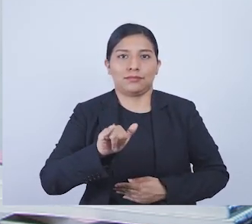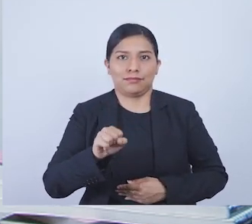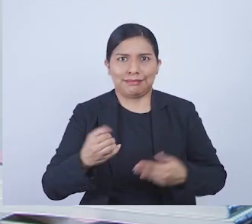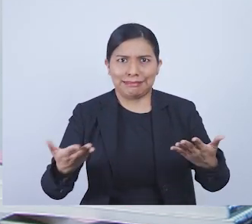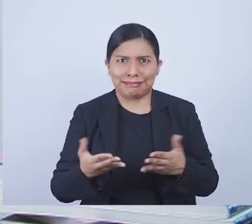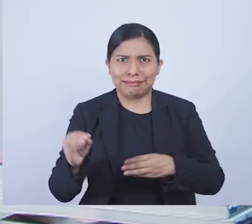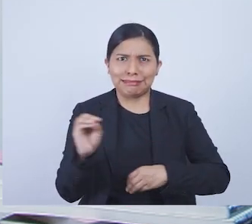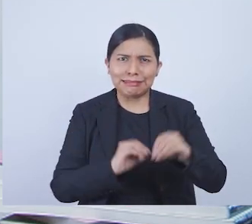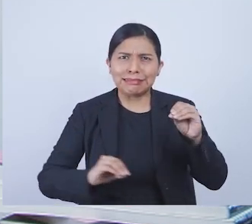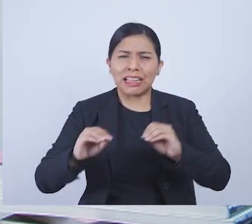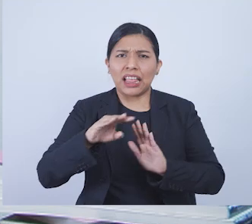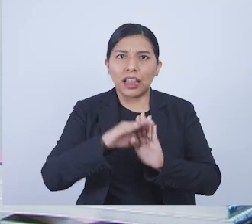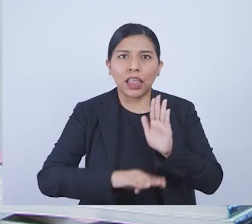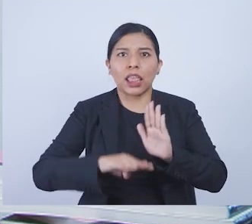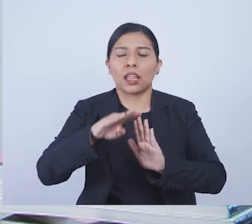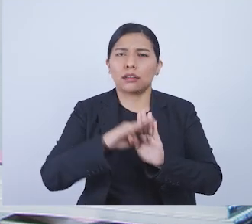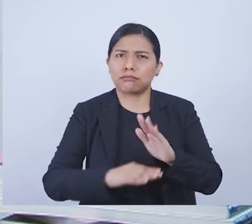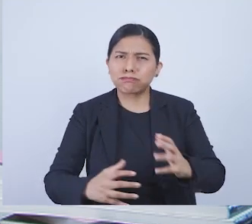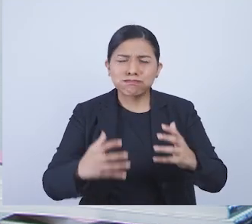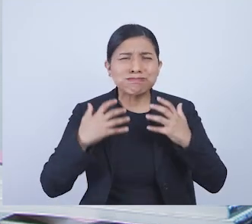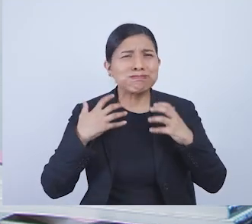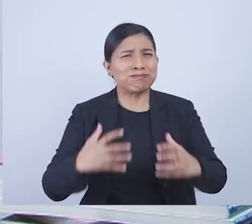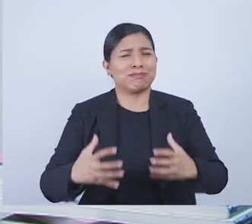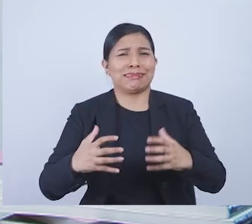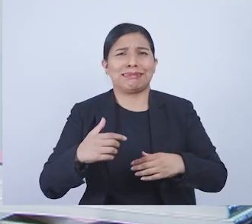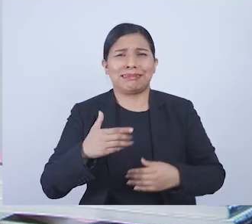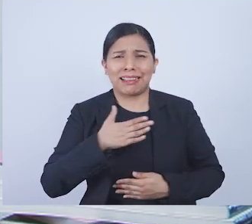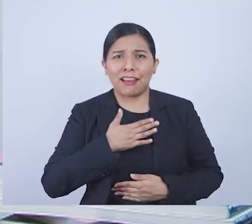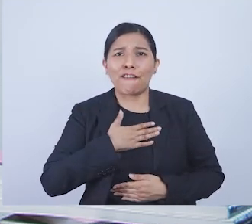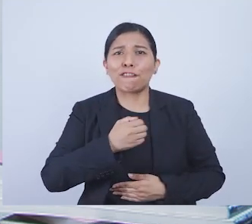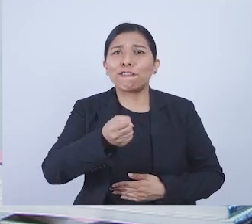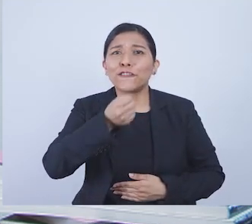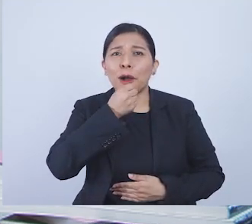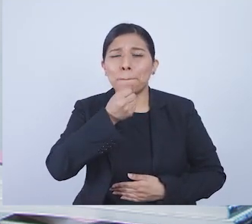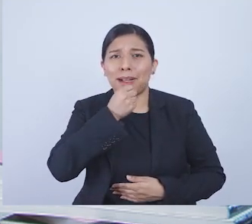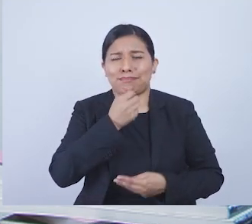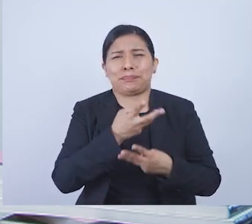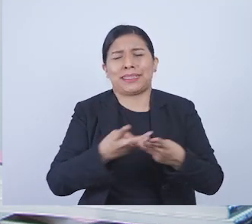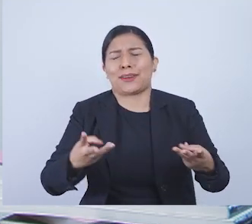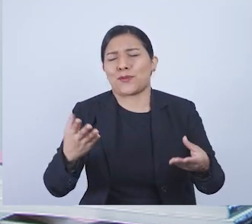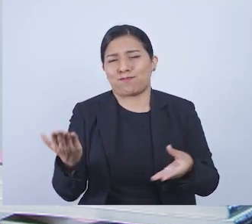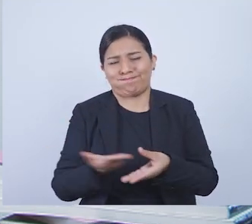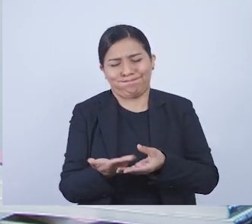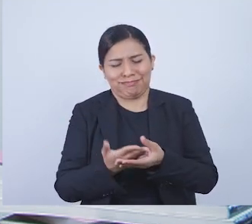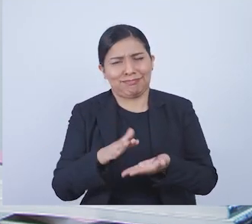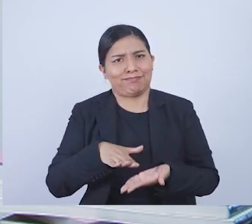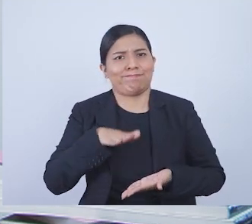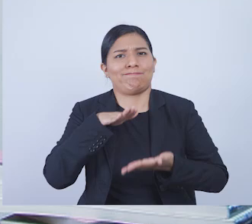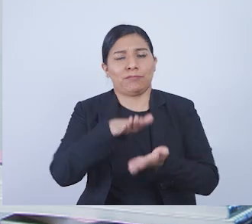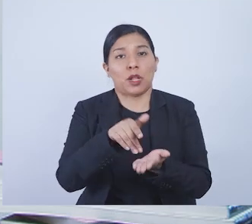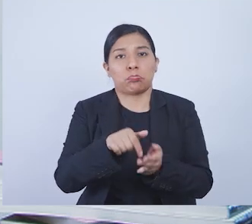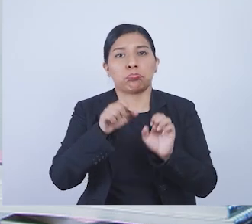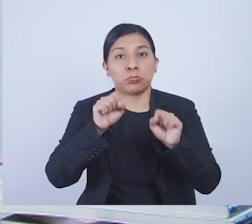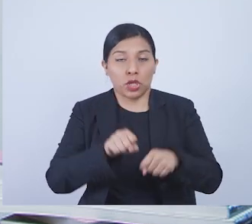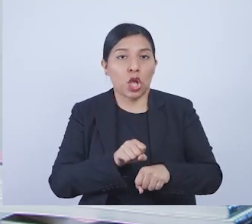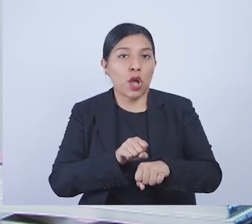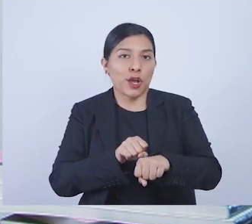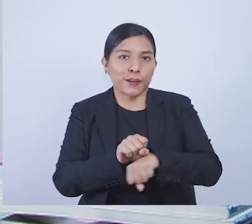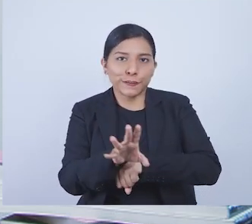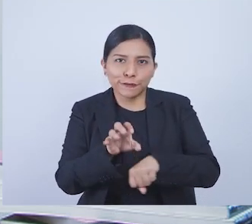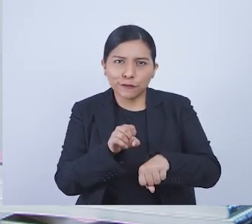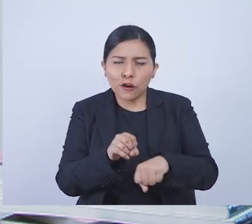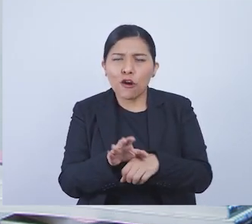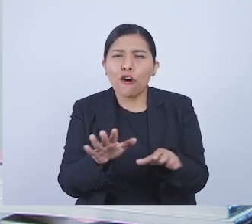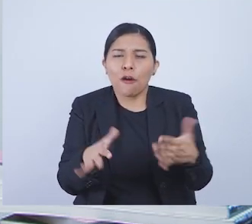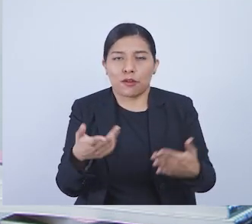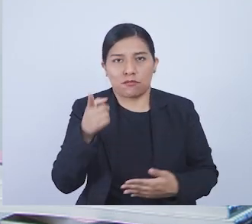Es decir, se cuenta ahora con una gran cantidad de material didáctico que permite apoyar y generar una orientación de